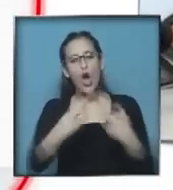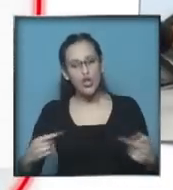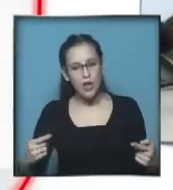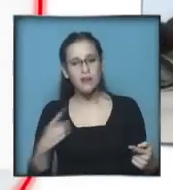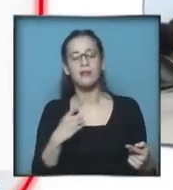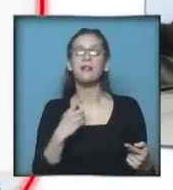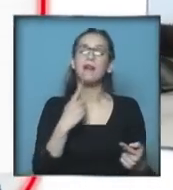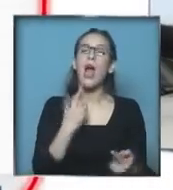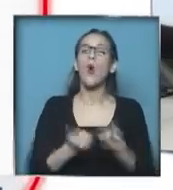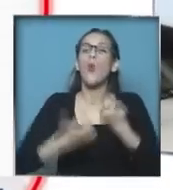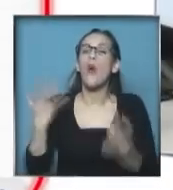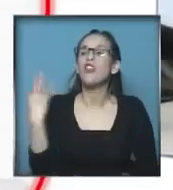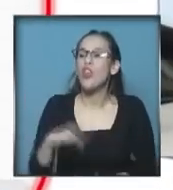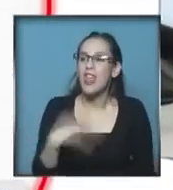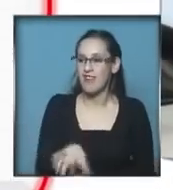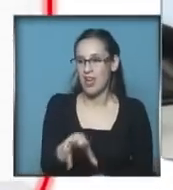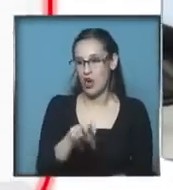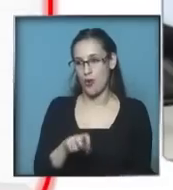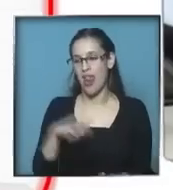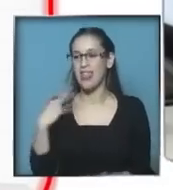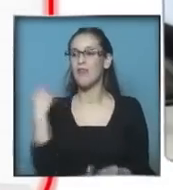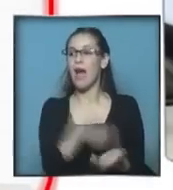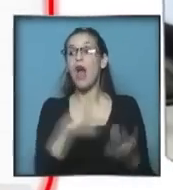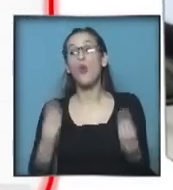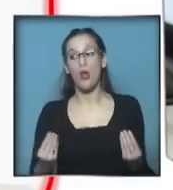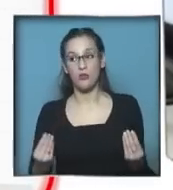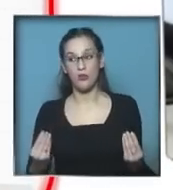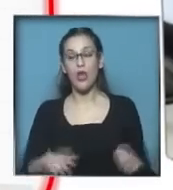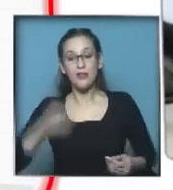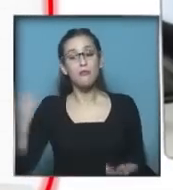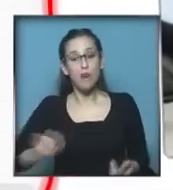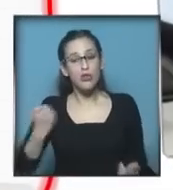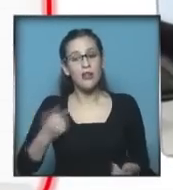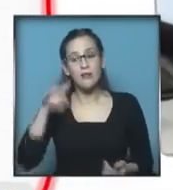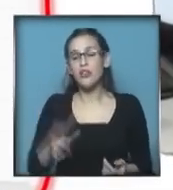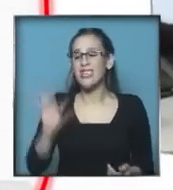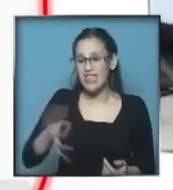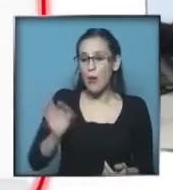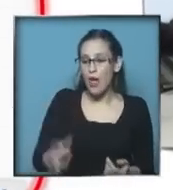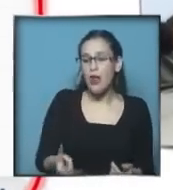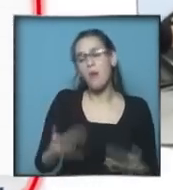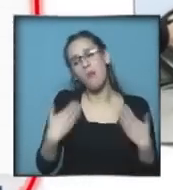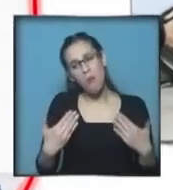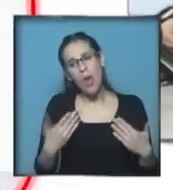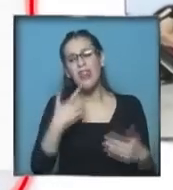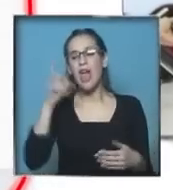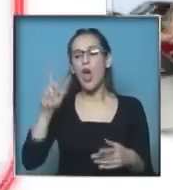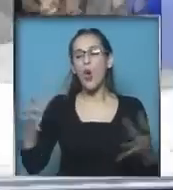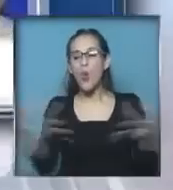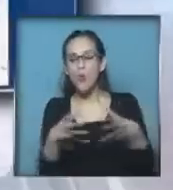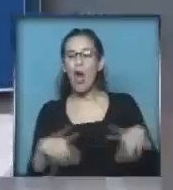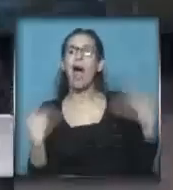gastos Cuánto es lo que le tienen que cobrar y esto es importante que uno lo conozca porque sio puede ser víctima de abusos o de